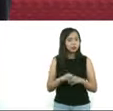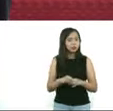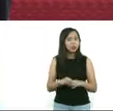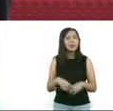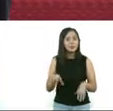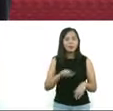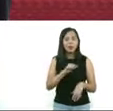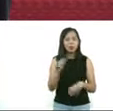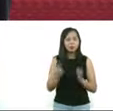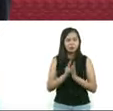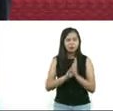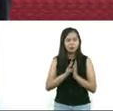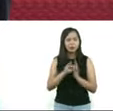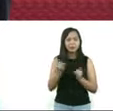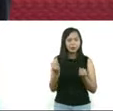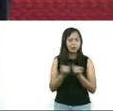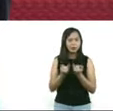que es muy bueno.